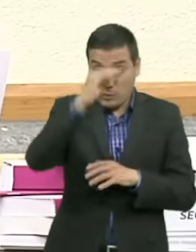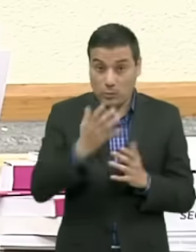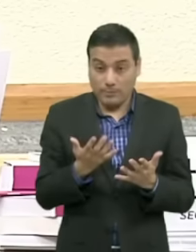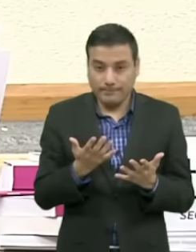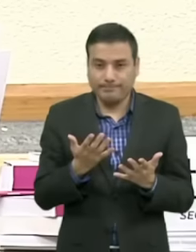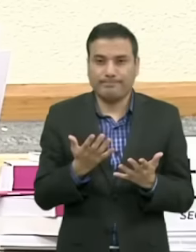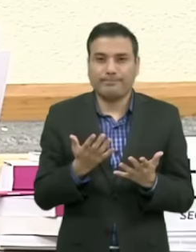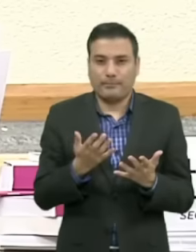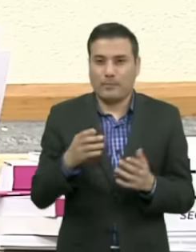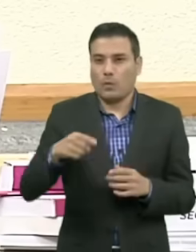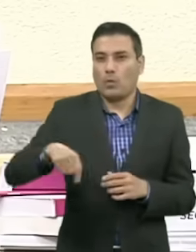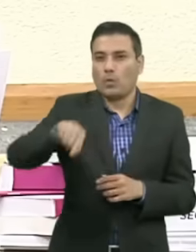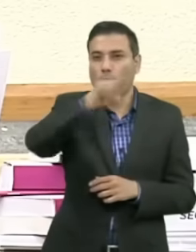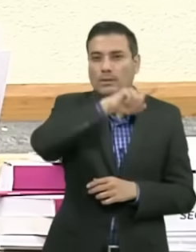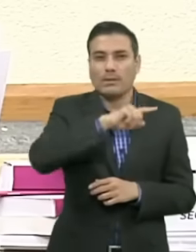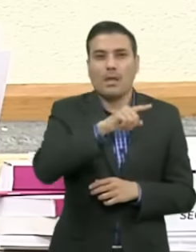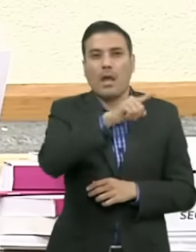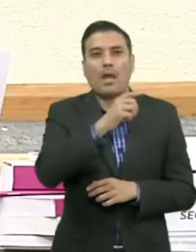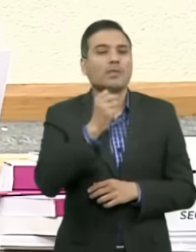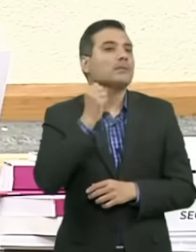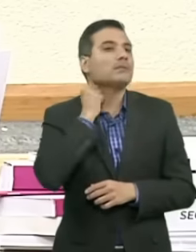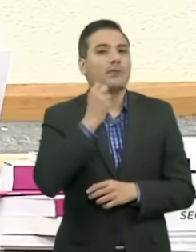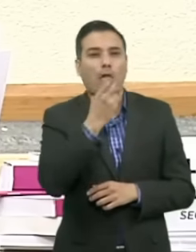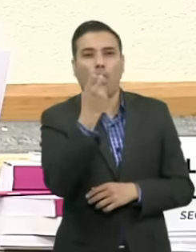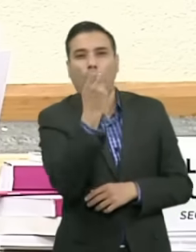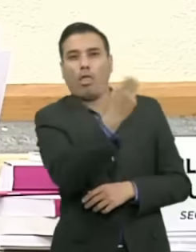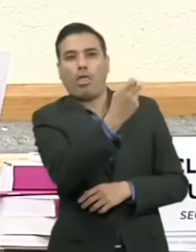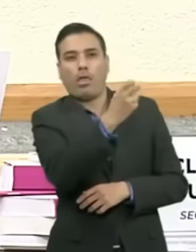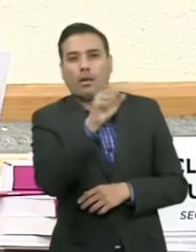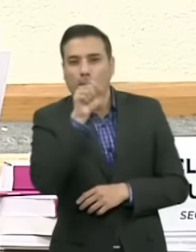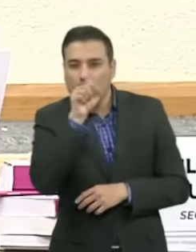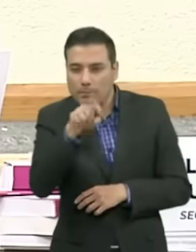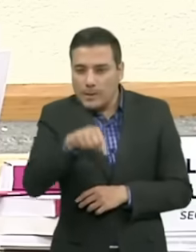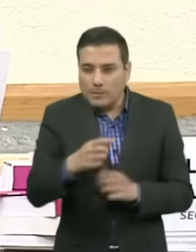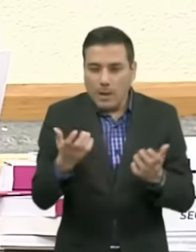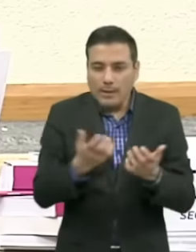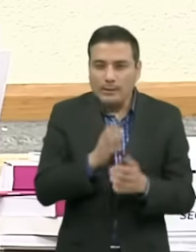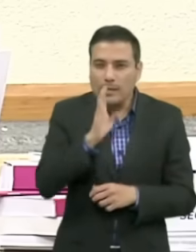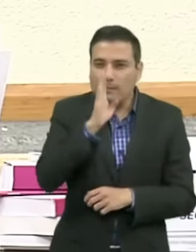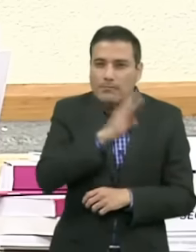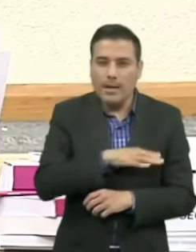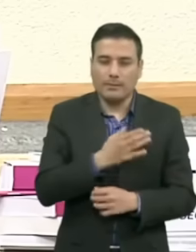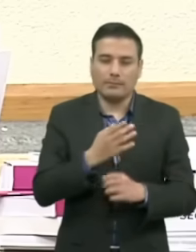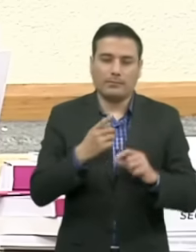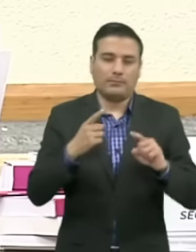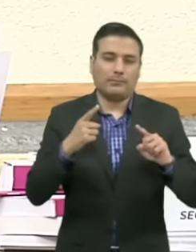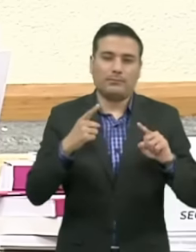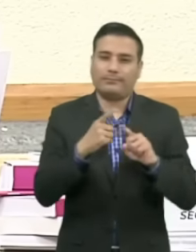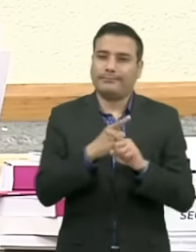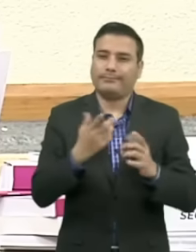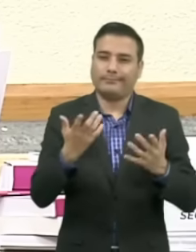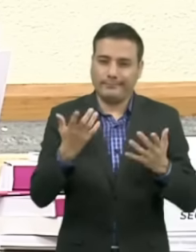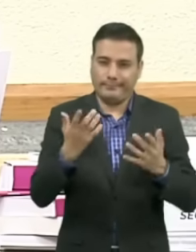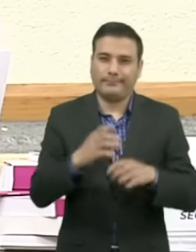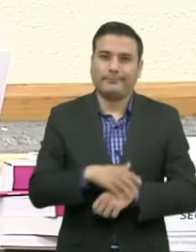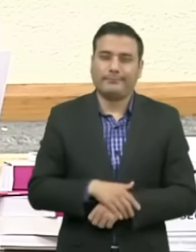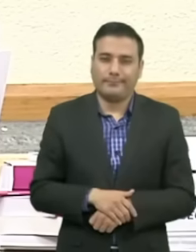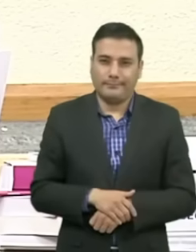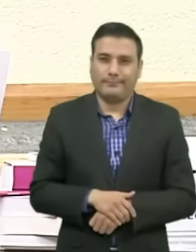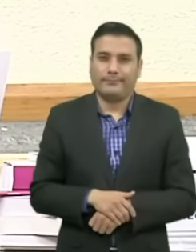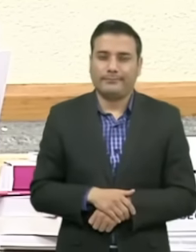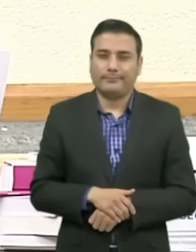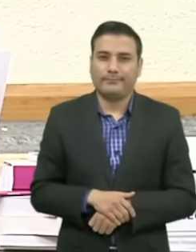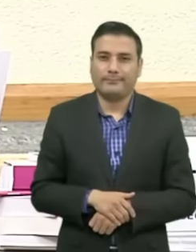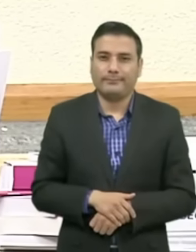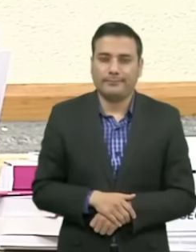lo que no podemos sostener con nuestros hechos. La historia siempre nos va a seguir.